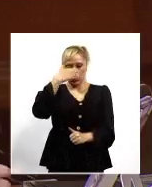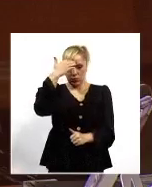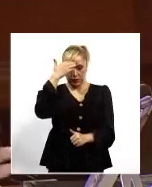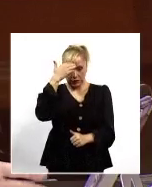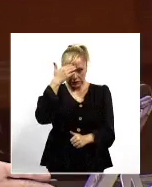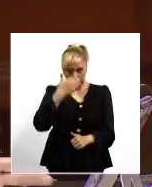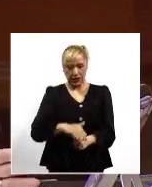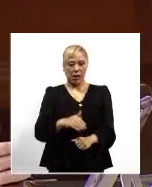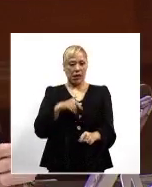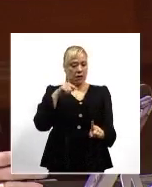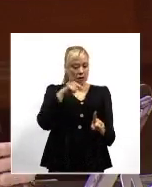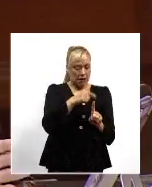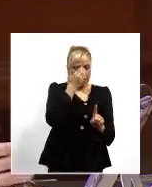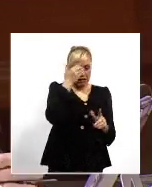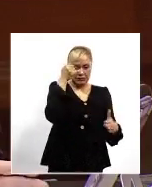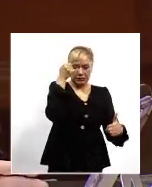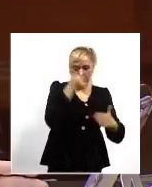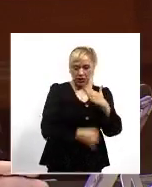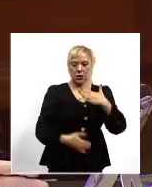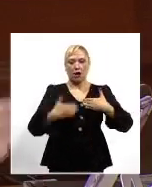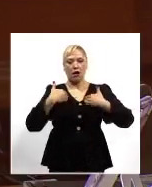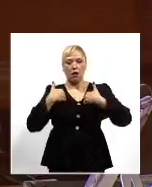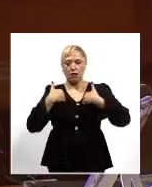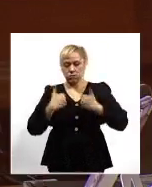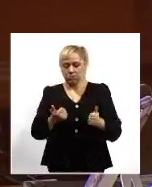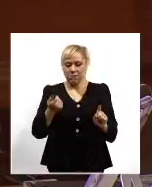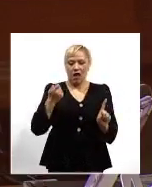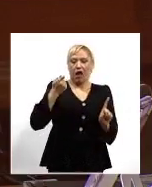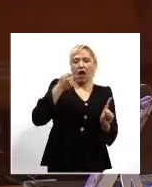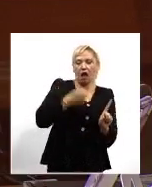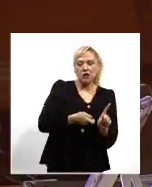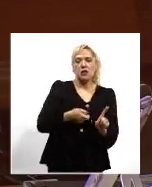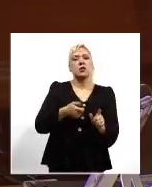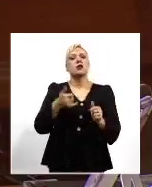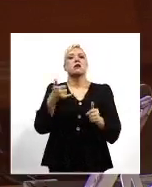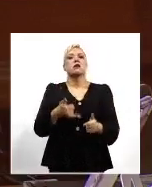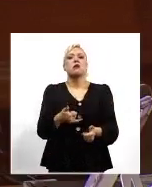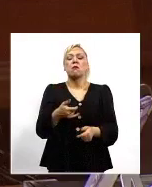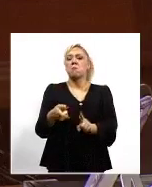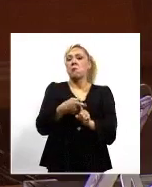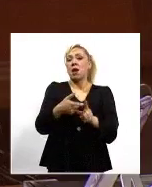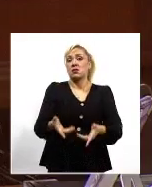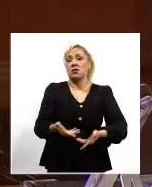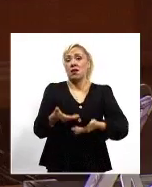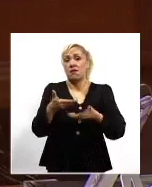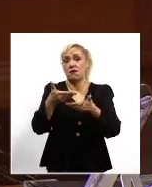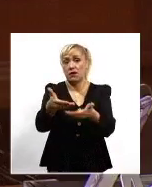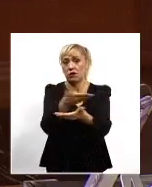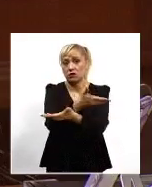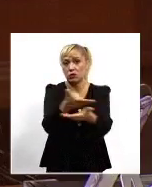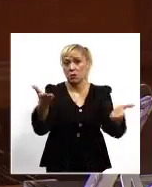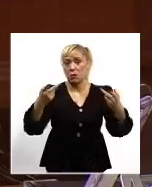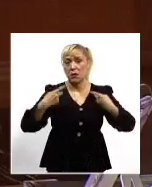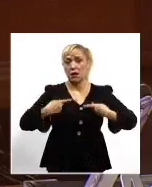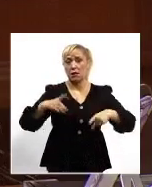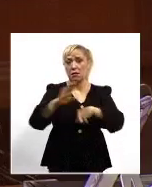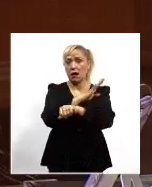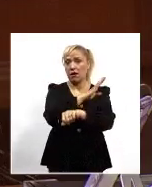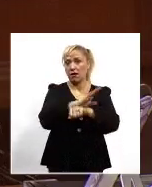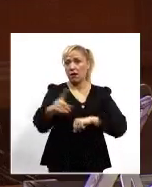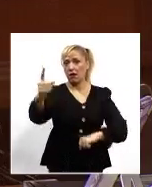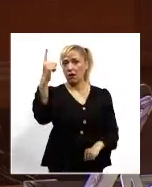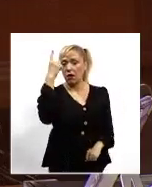entender y con alto espíritu de servicio. Me parece que ahí radica no solo el equilibrio de los poderes de la Unión, sino también